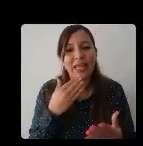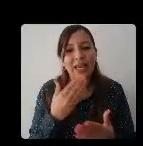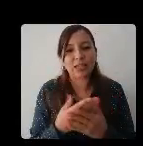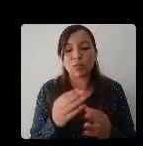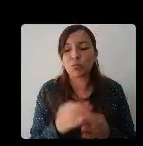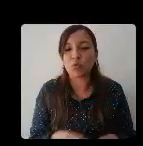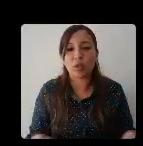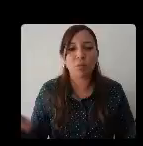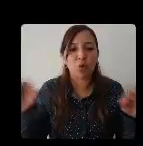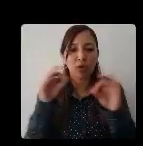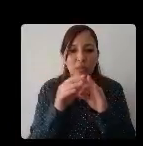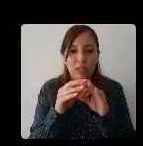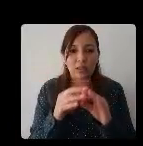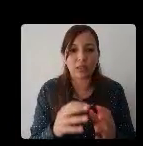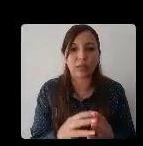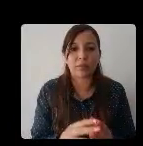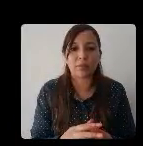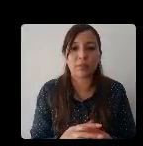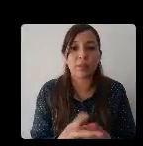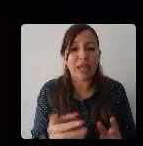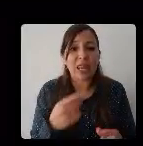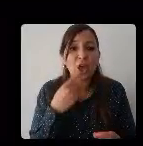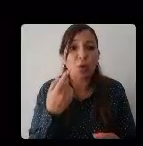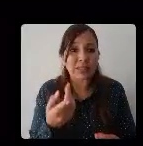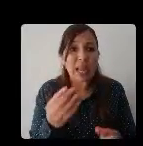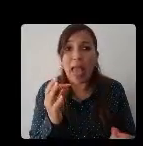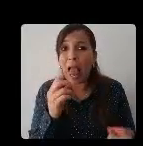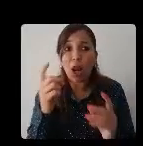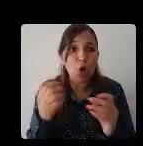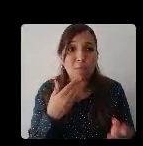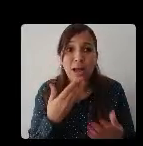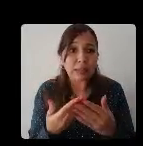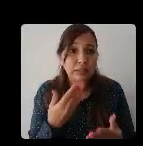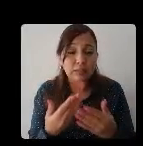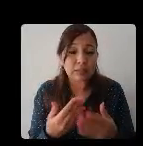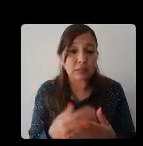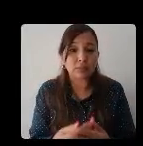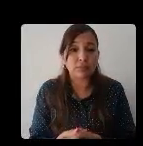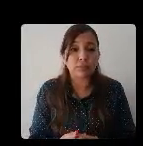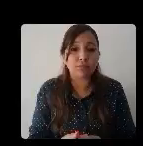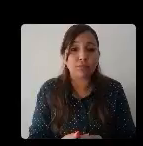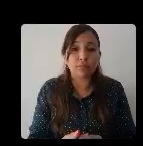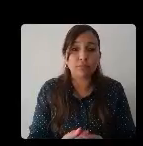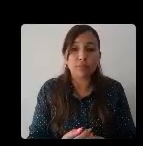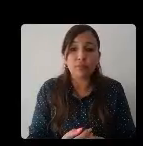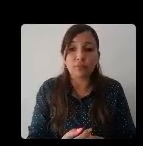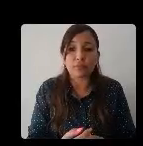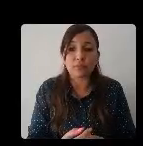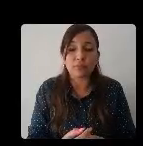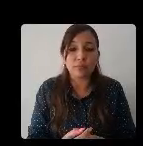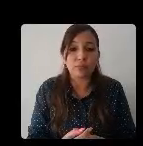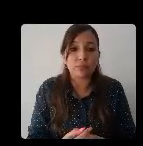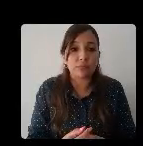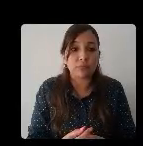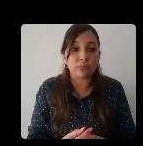algunas últimas palabras con todas las personas que nos están viendo ahora. Sí, bien. Muchísimas